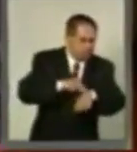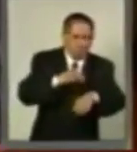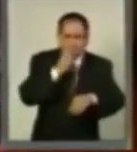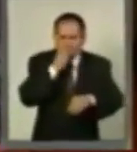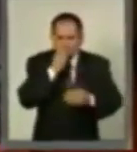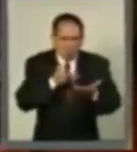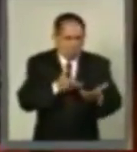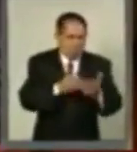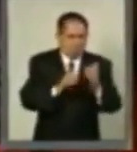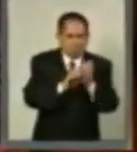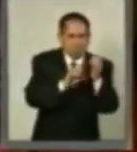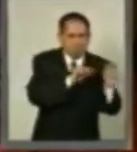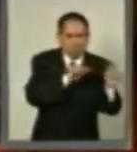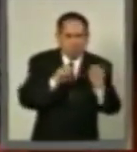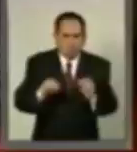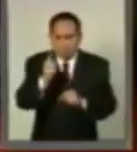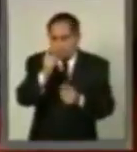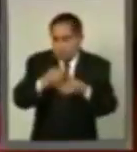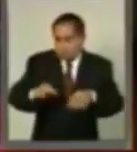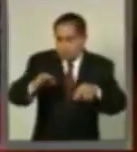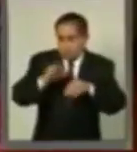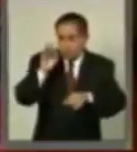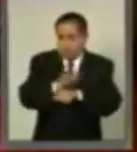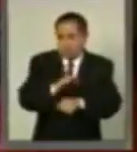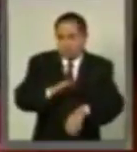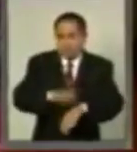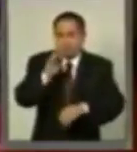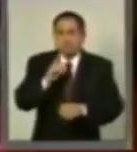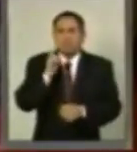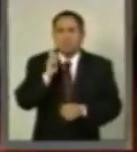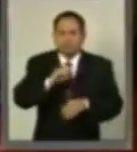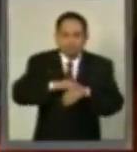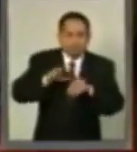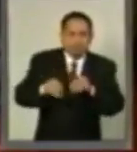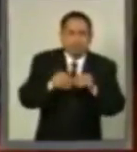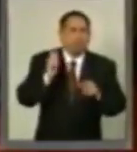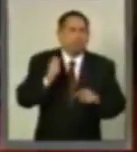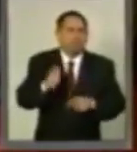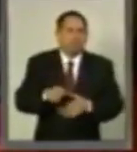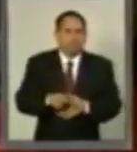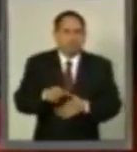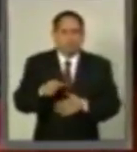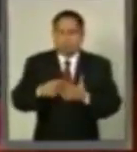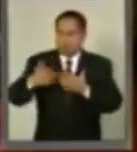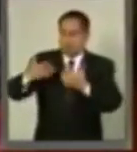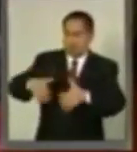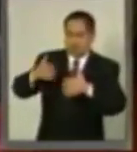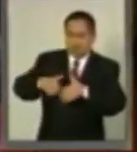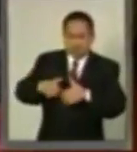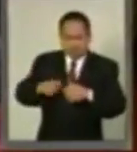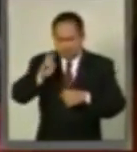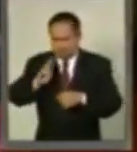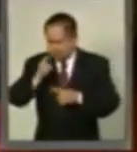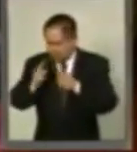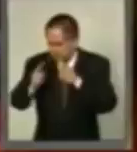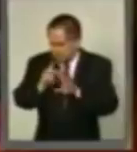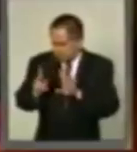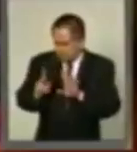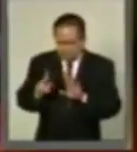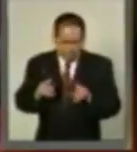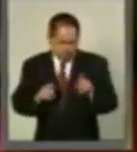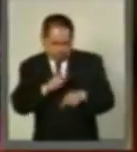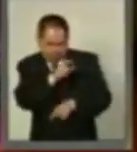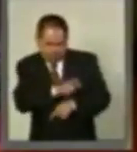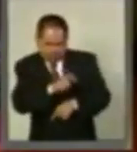alimentación, en transporte. Y lo más importante hoy que se ha agregado es que con empresas están viendo, de acuerdo a las